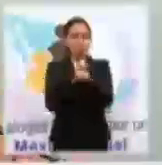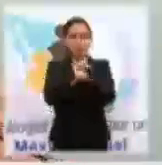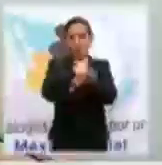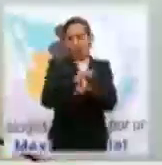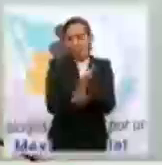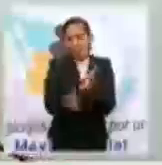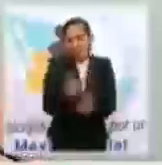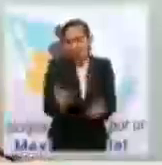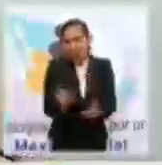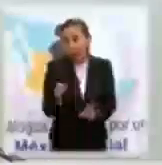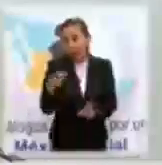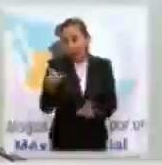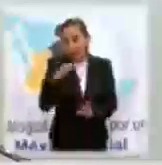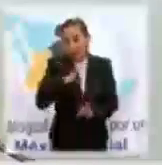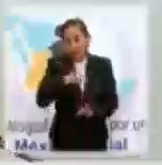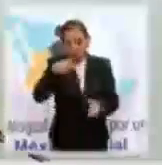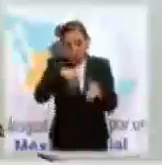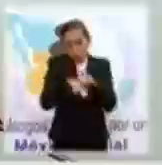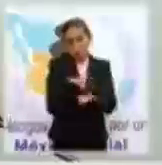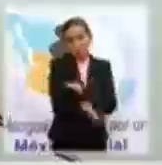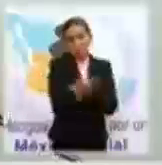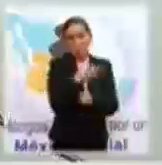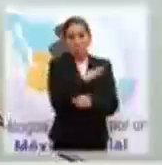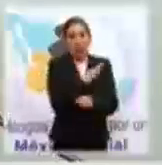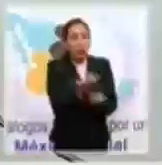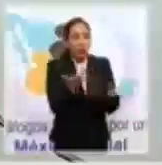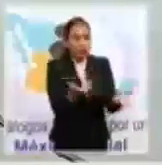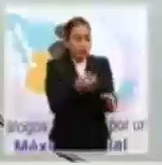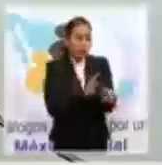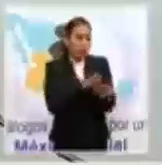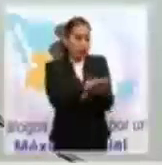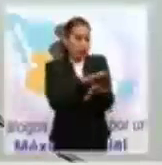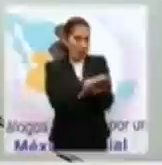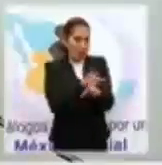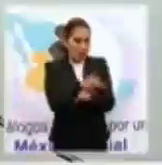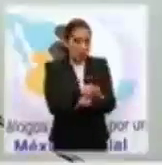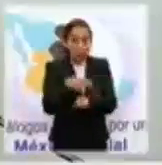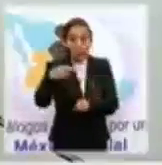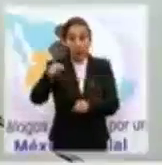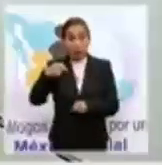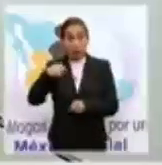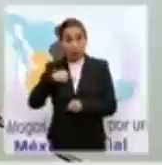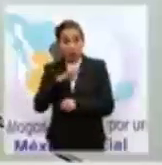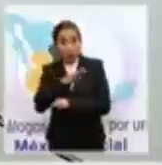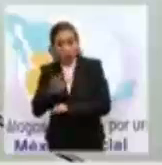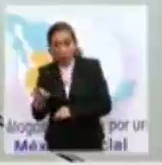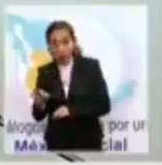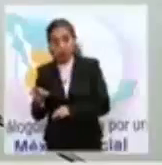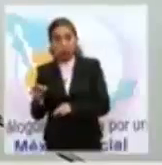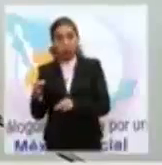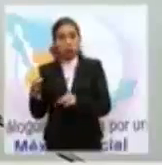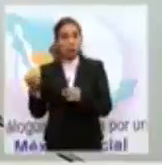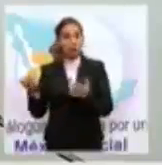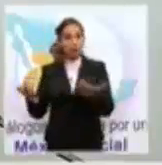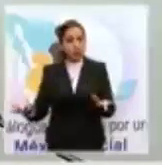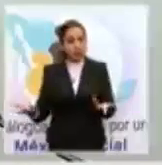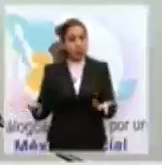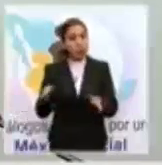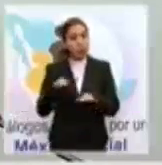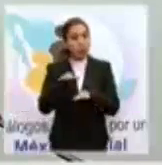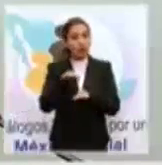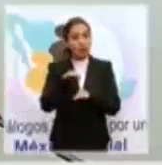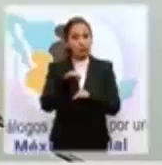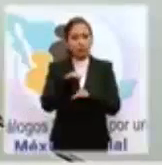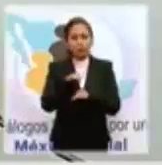no, pero los que pueden acceder a ello es un grupo mínimo. La idea de que tú puedes hacer algo con respecto